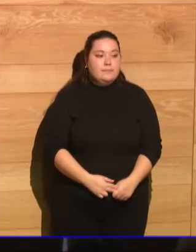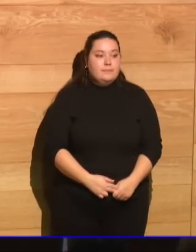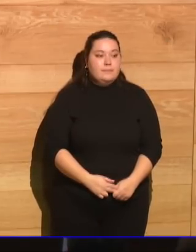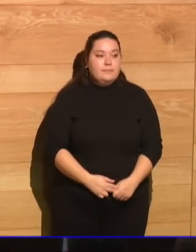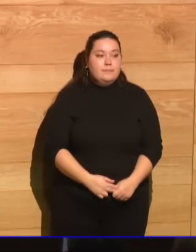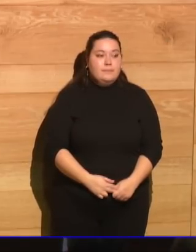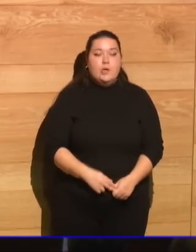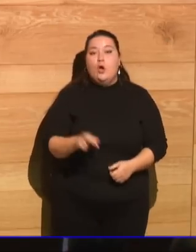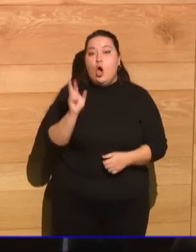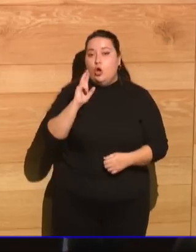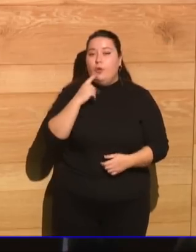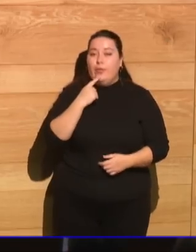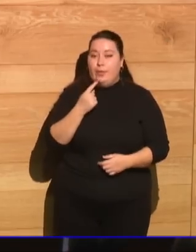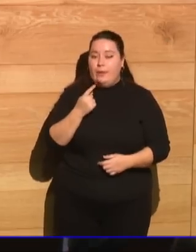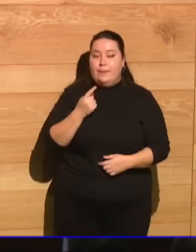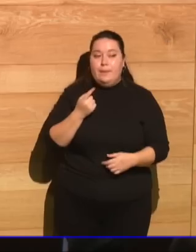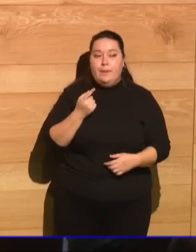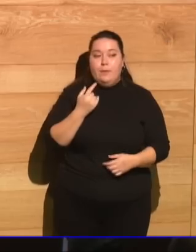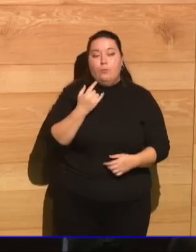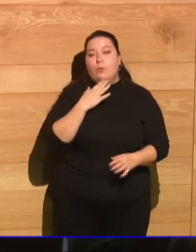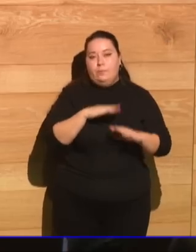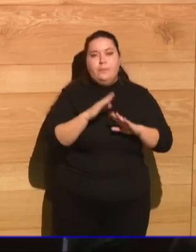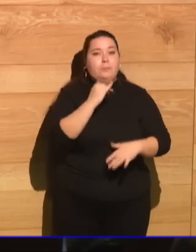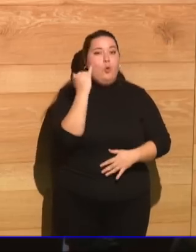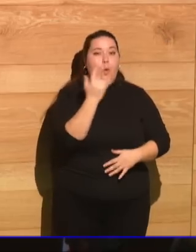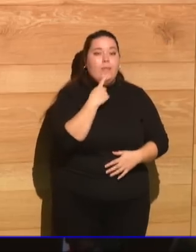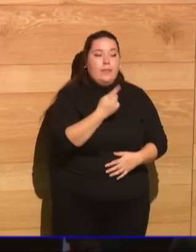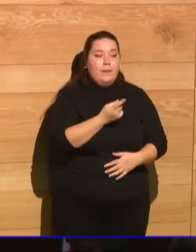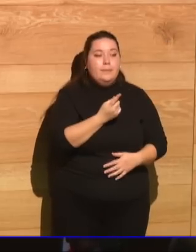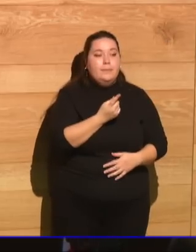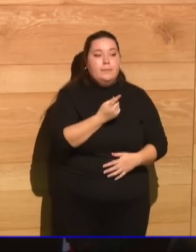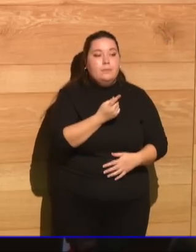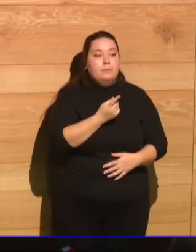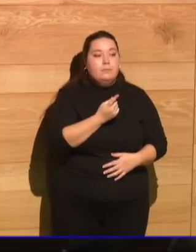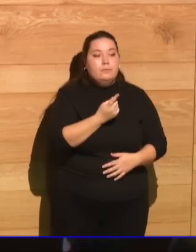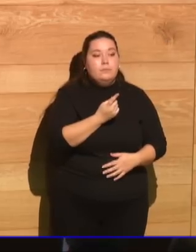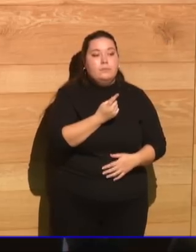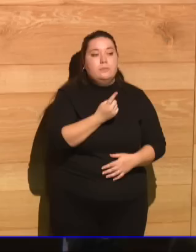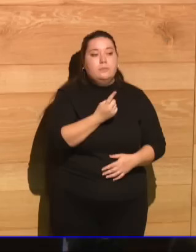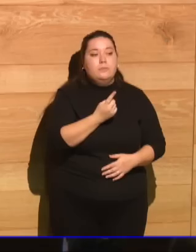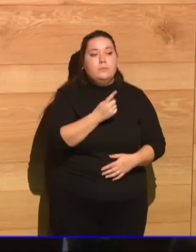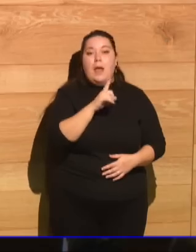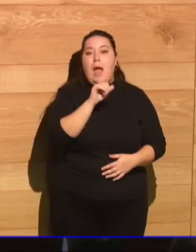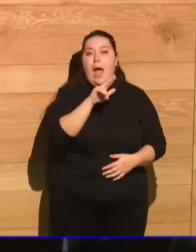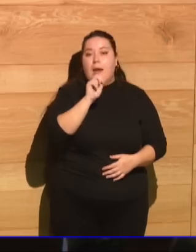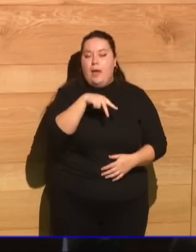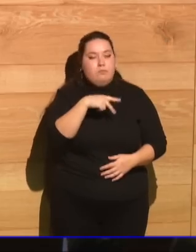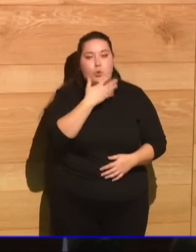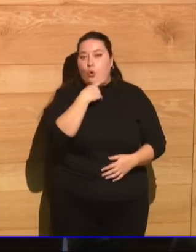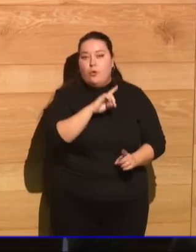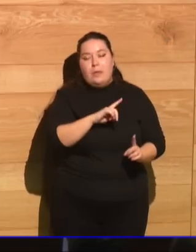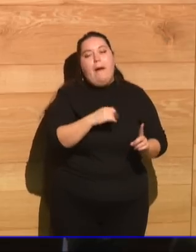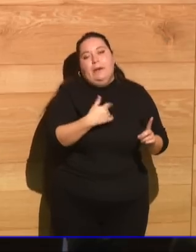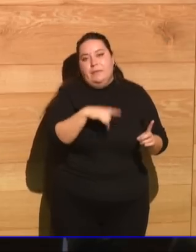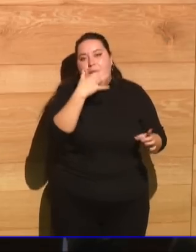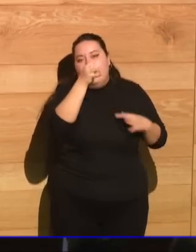porque Rodrigo decía, bueno, Juan decía al principio que él no conocía a Alan Parker. Tenía referencias Es de que que Alan yo-